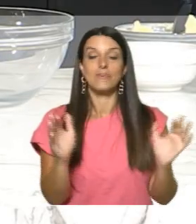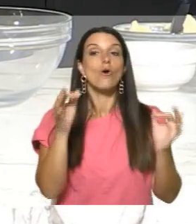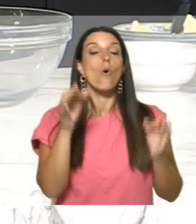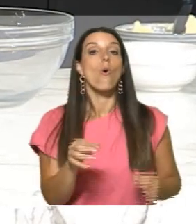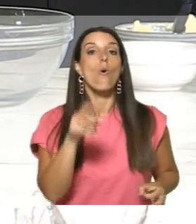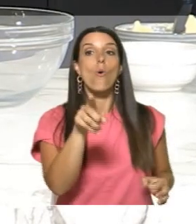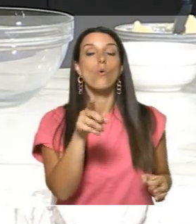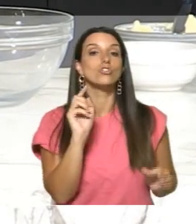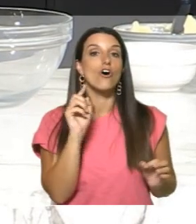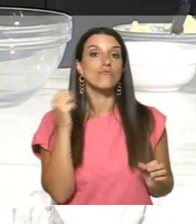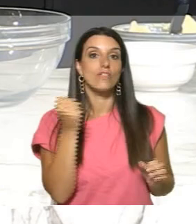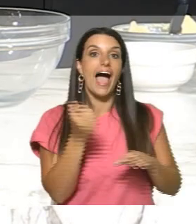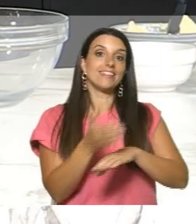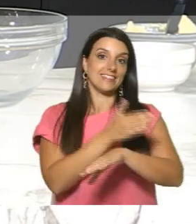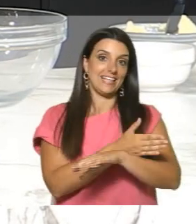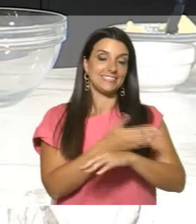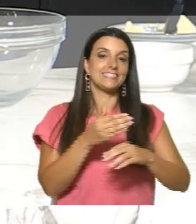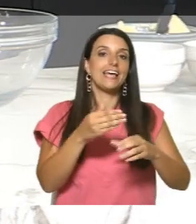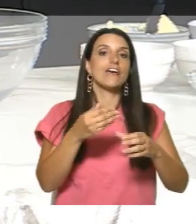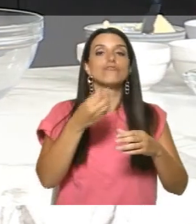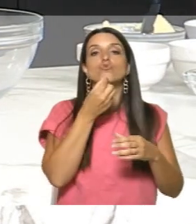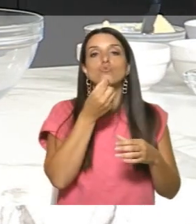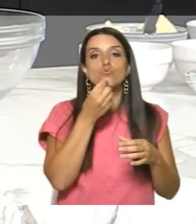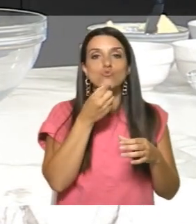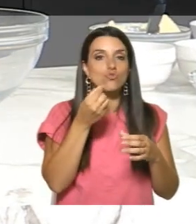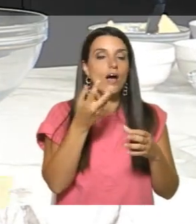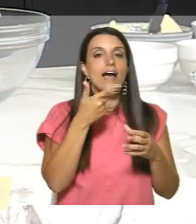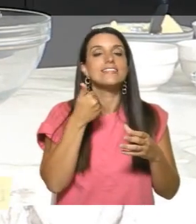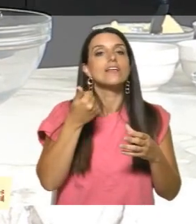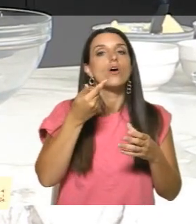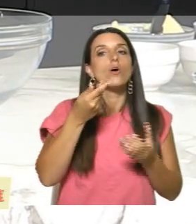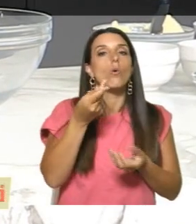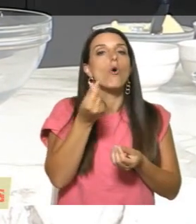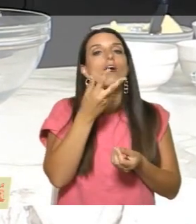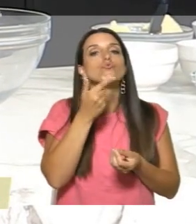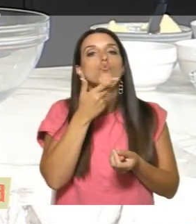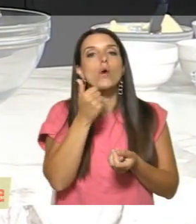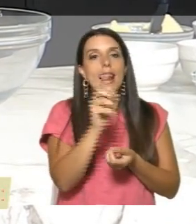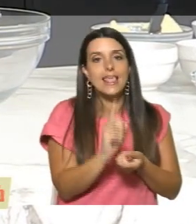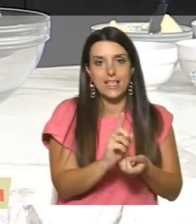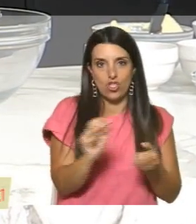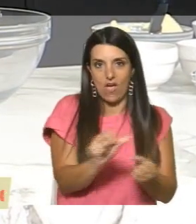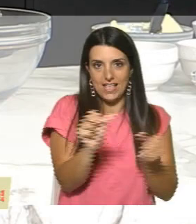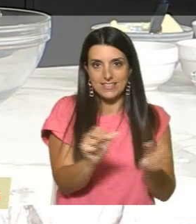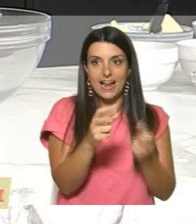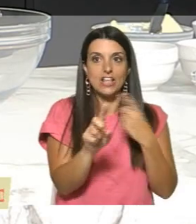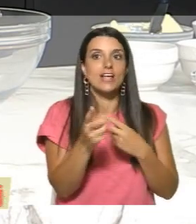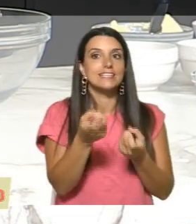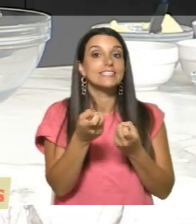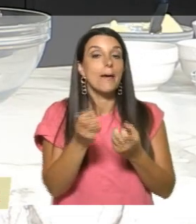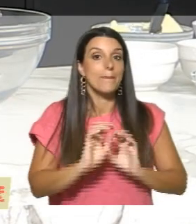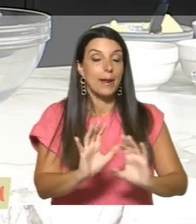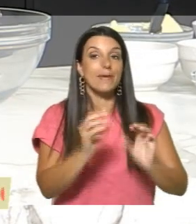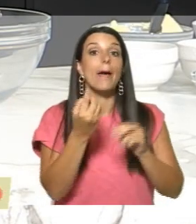hacer un paso que es previo para este tiramisú de frutos rojos, que es hacer un almíbar. Y como lo necesito para la siguiente receta, lo voy a ir preparando ahora.